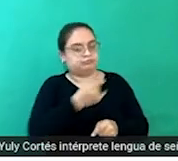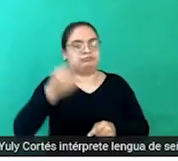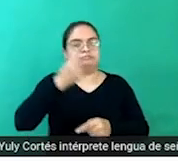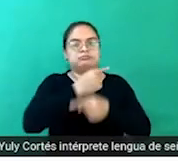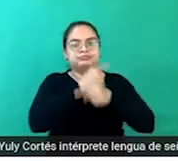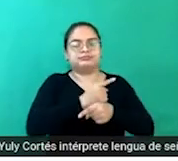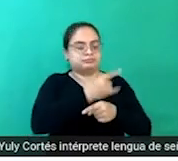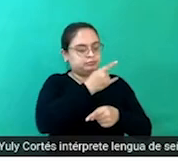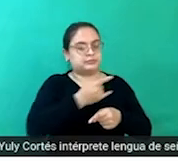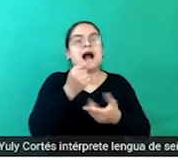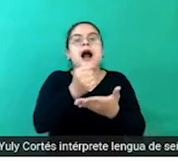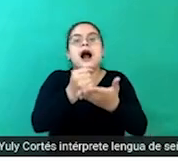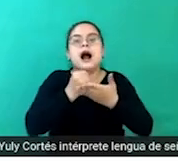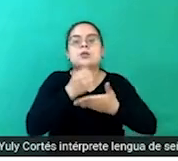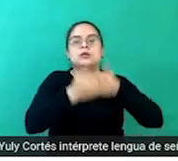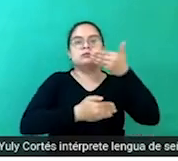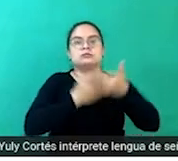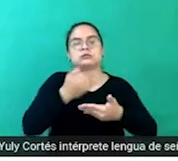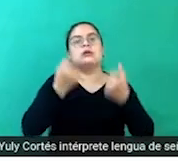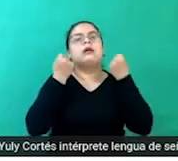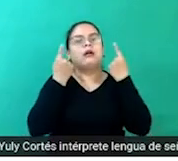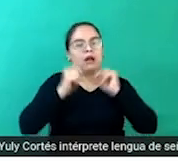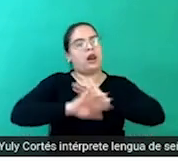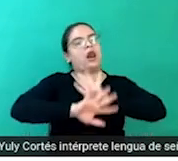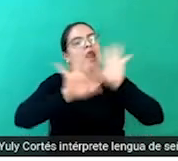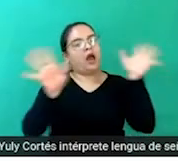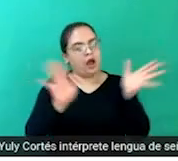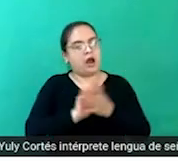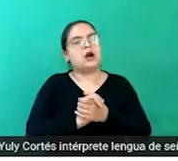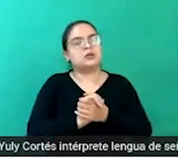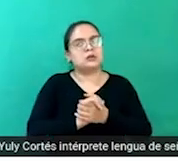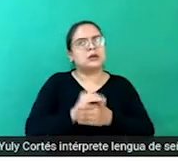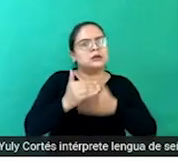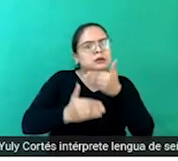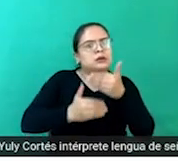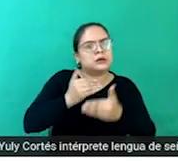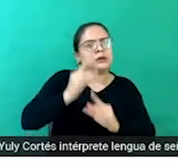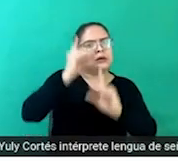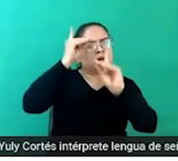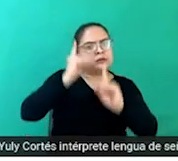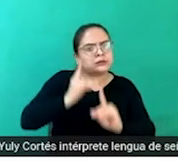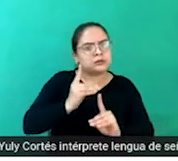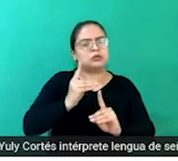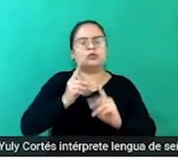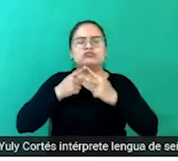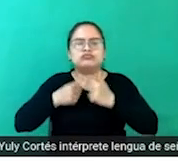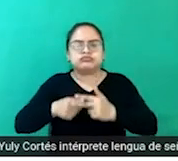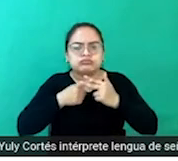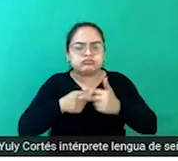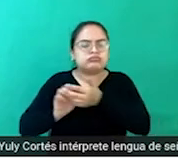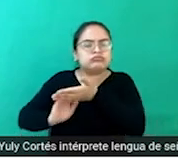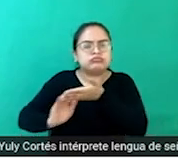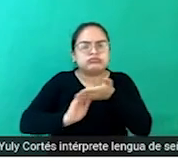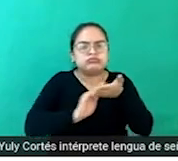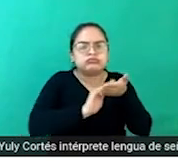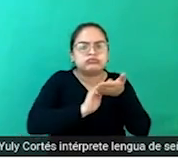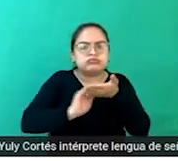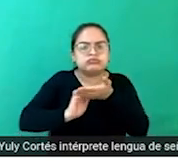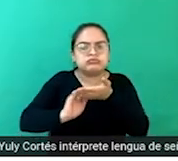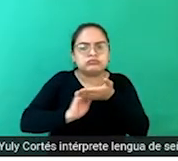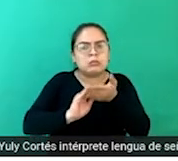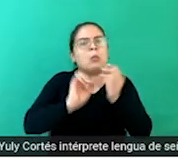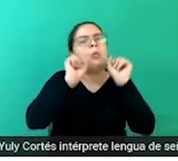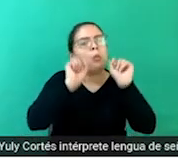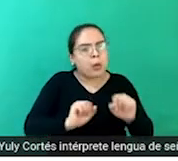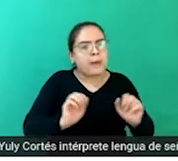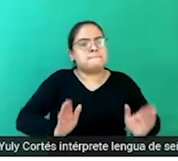comprender mejor el proceso y tomar ciertas decisiones en cuanto al mantenimiento y obviamente lograr una